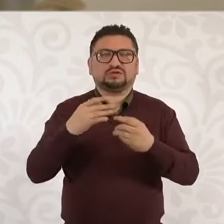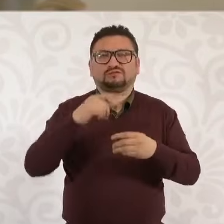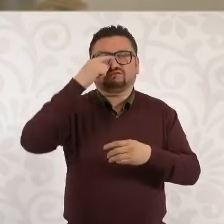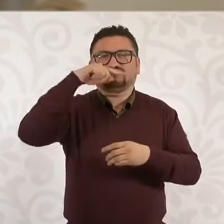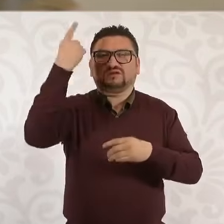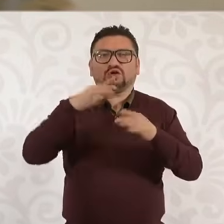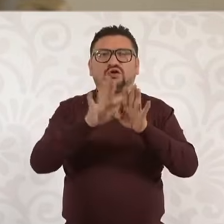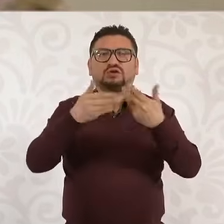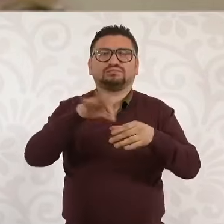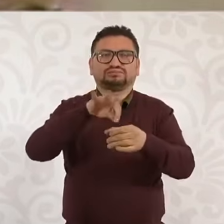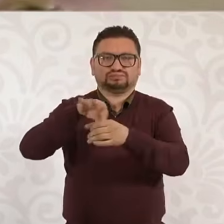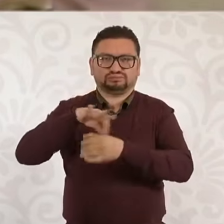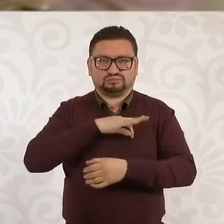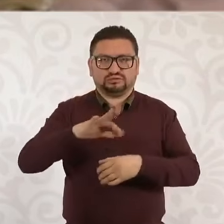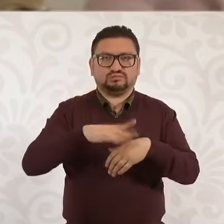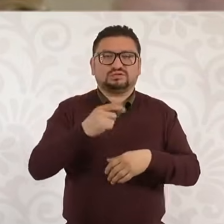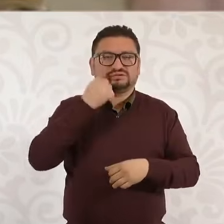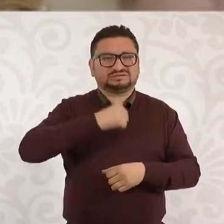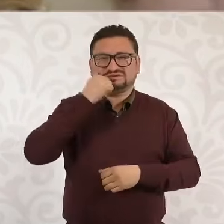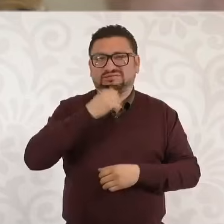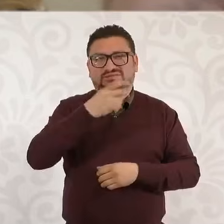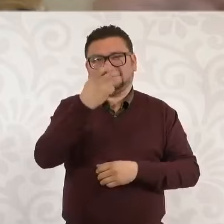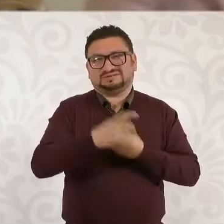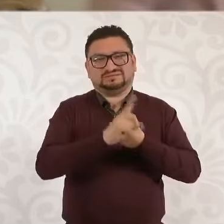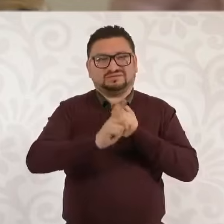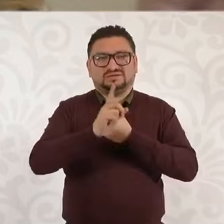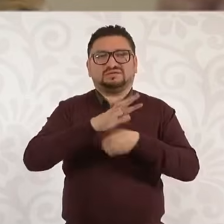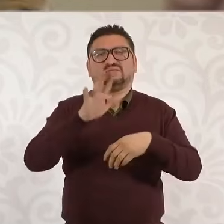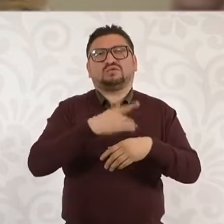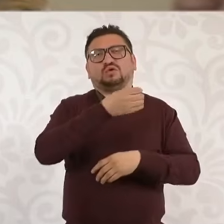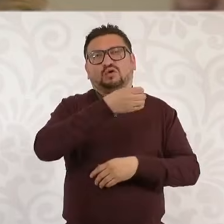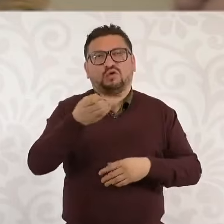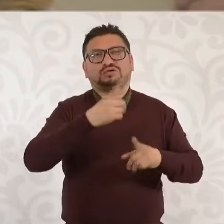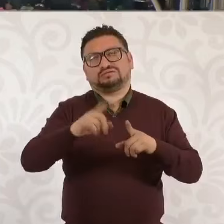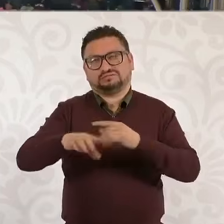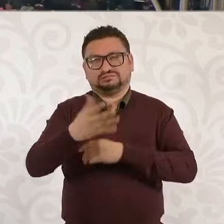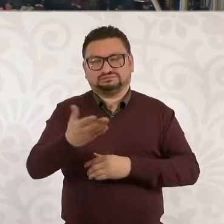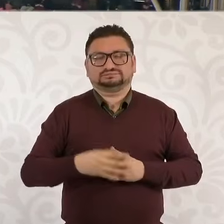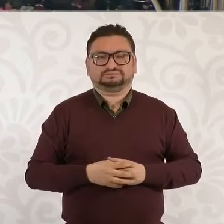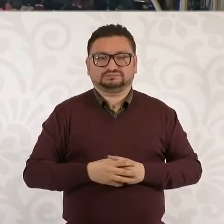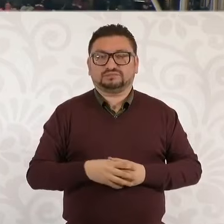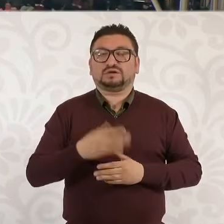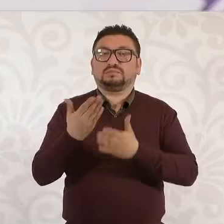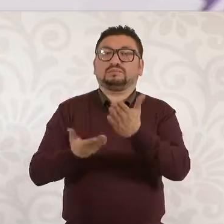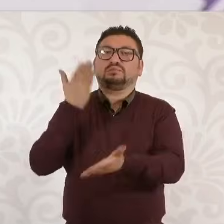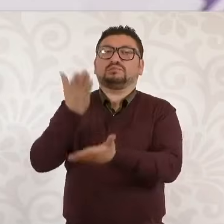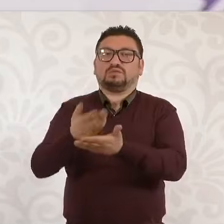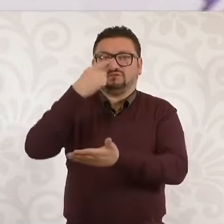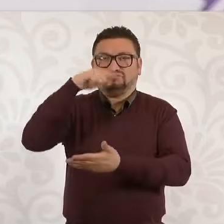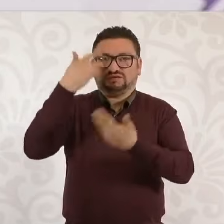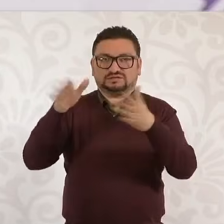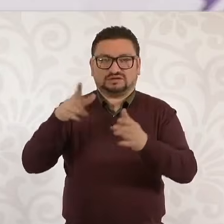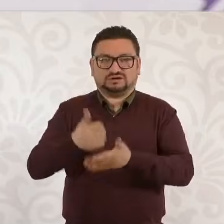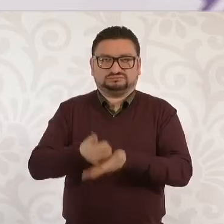para el voto, porque siempre hay ese tipo de problemas, ya sea por la logística u otra cosa. Primero se proponen las facilidades,